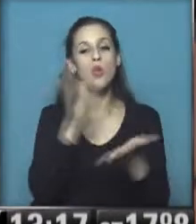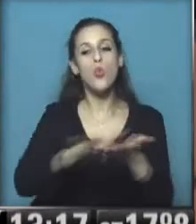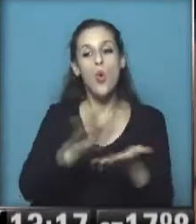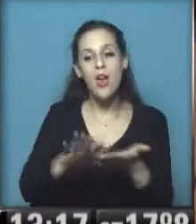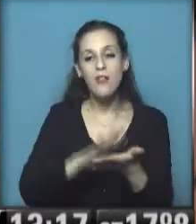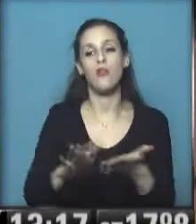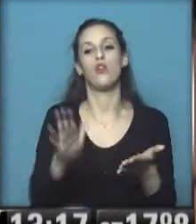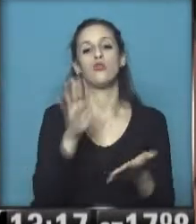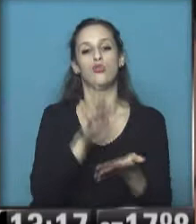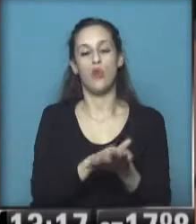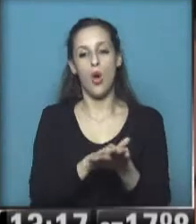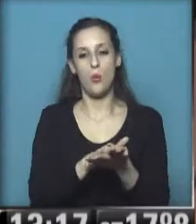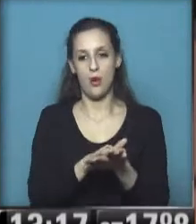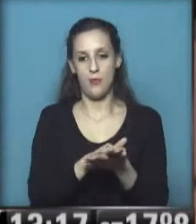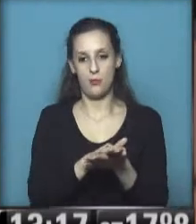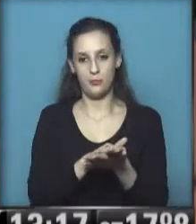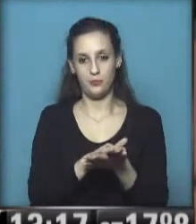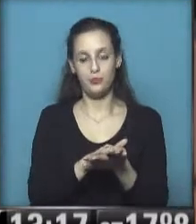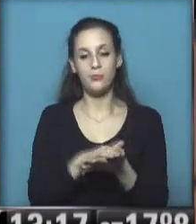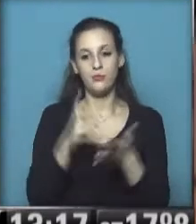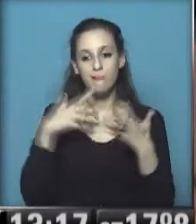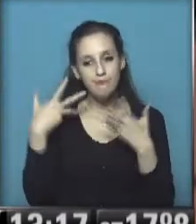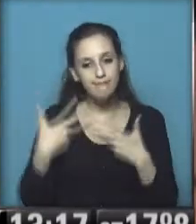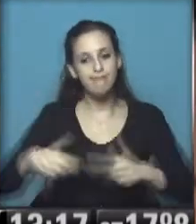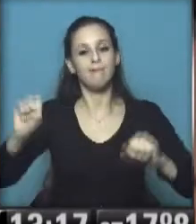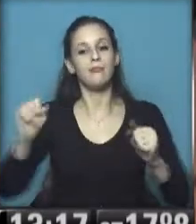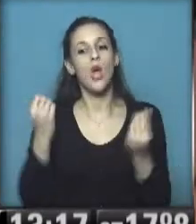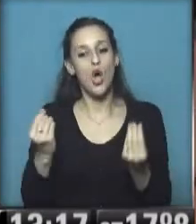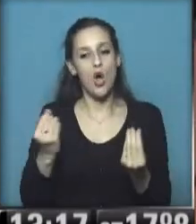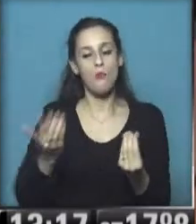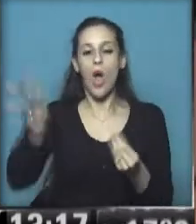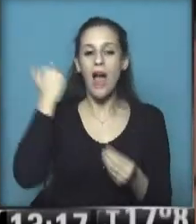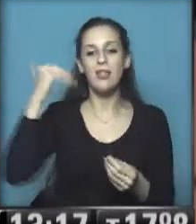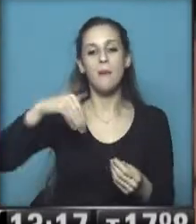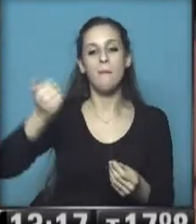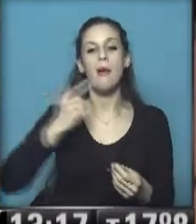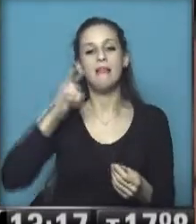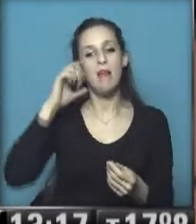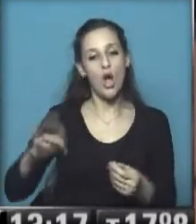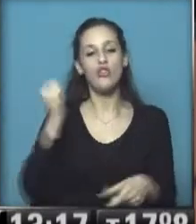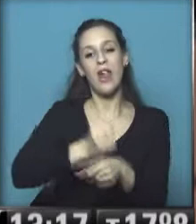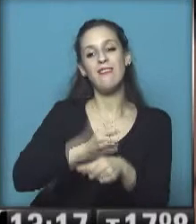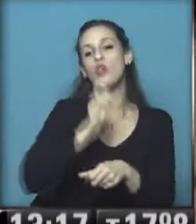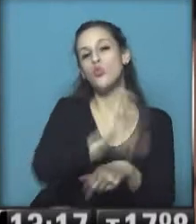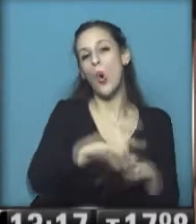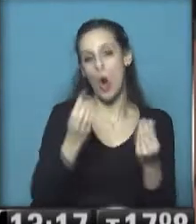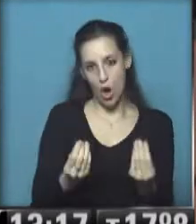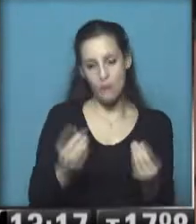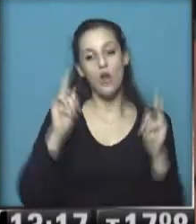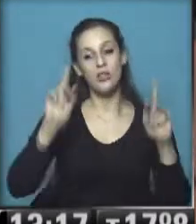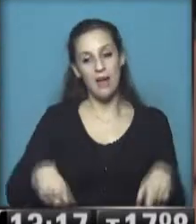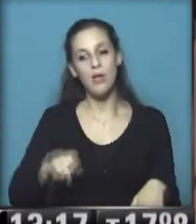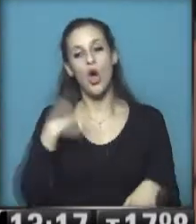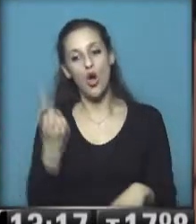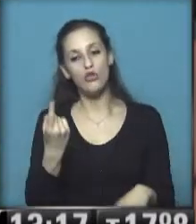Locas, esa maravilla para descubrir la vida y la obra de Eduardo Mateo, inspirador de grandes músicos. Va a estar también Hanfrincillo compartiendo